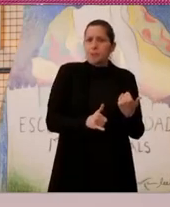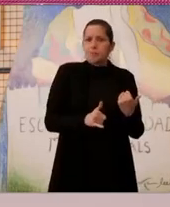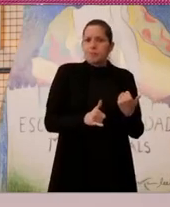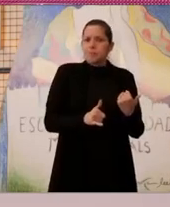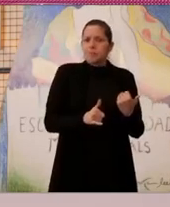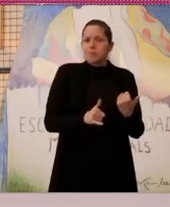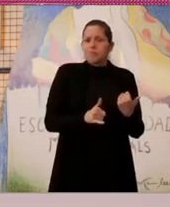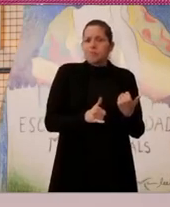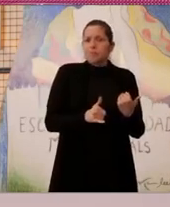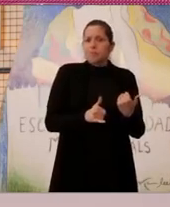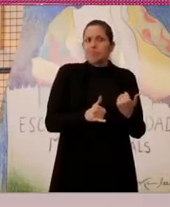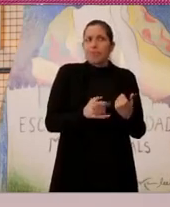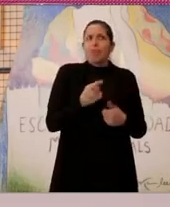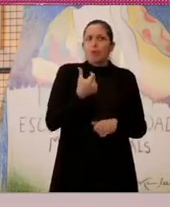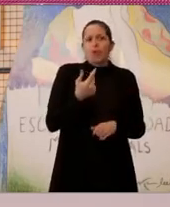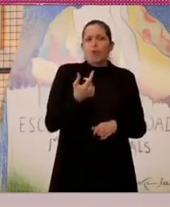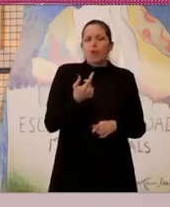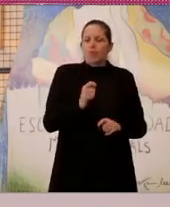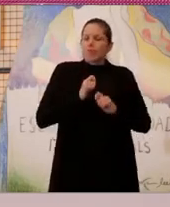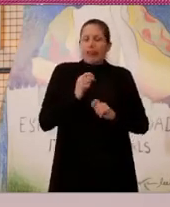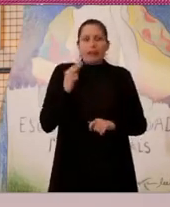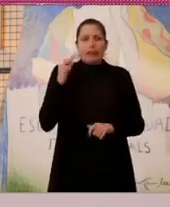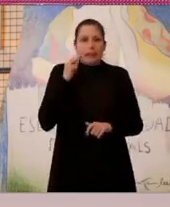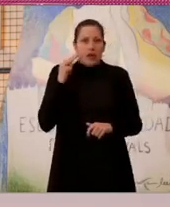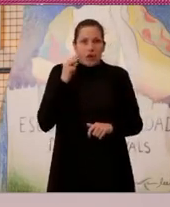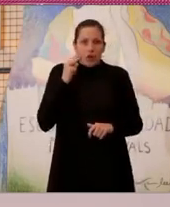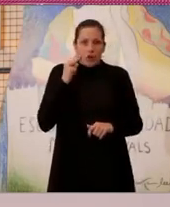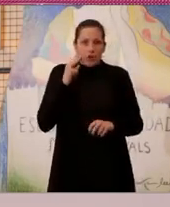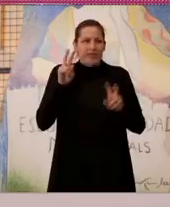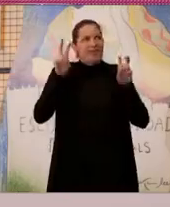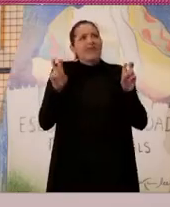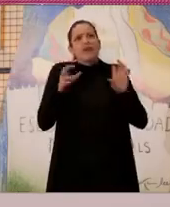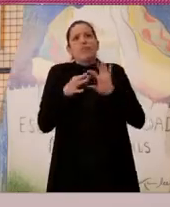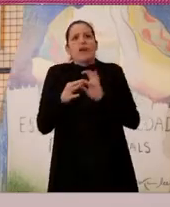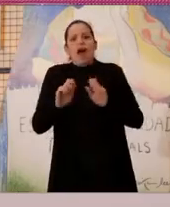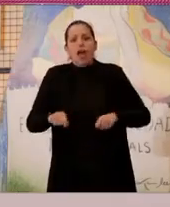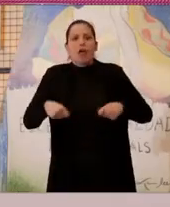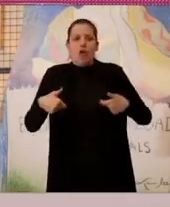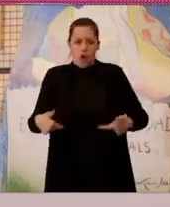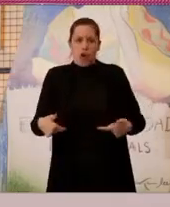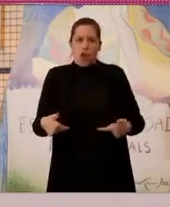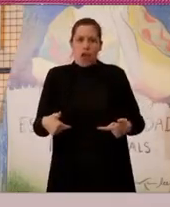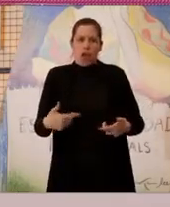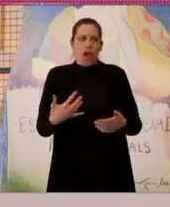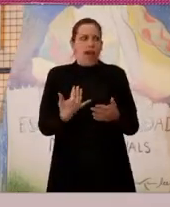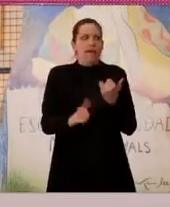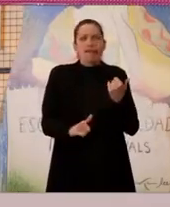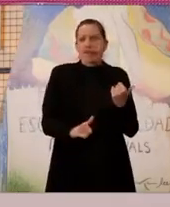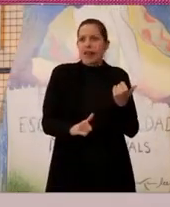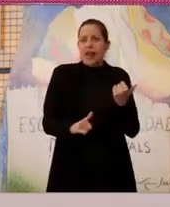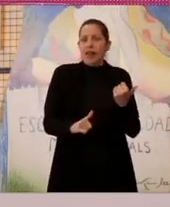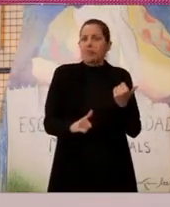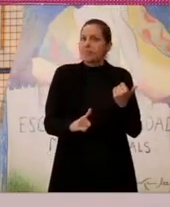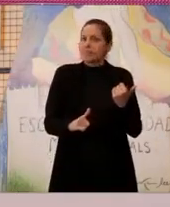de casi de terror desde el punto de vista ecológico no y que vamos descubriendo lentamente pues la factura que nos queda por